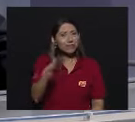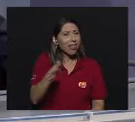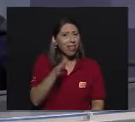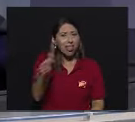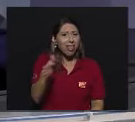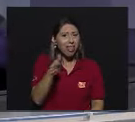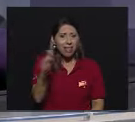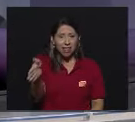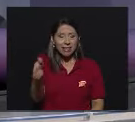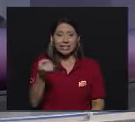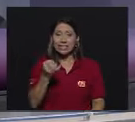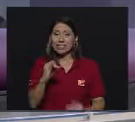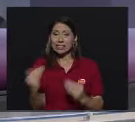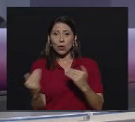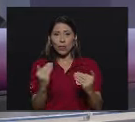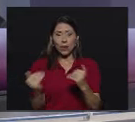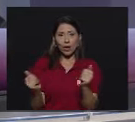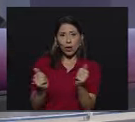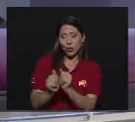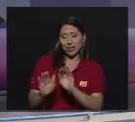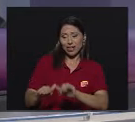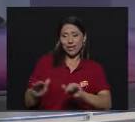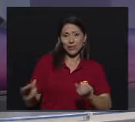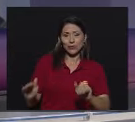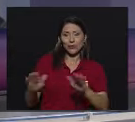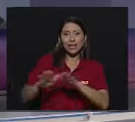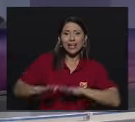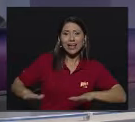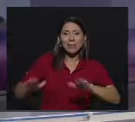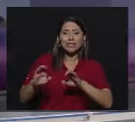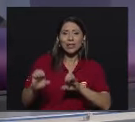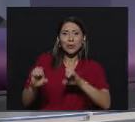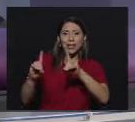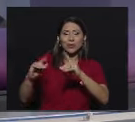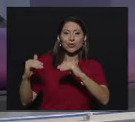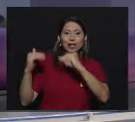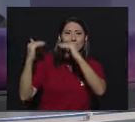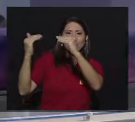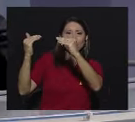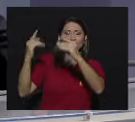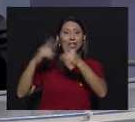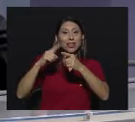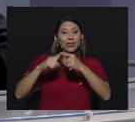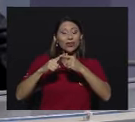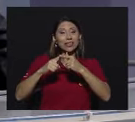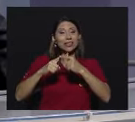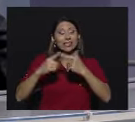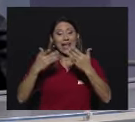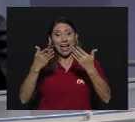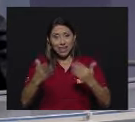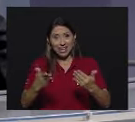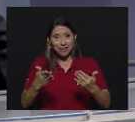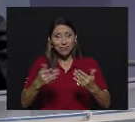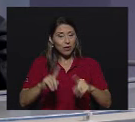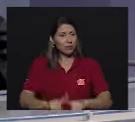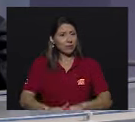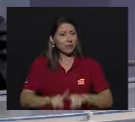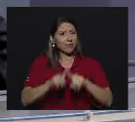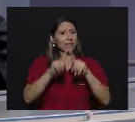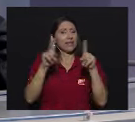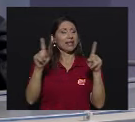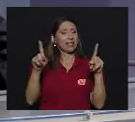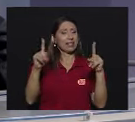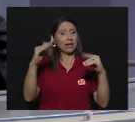que cuando se compara con aquellos hogares de climas educativos altos. Y hay una brecha ahí, incluso que se ha